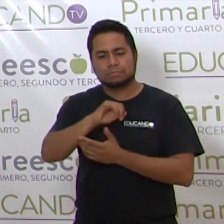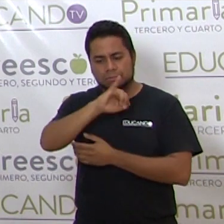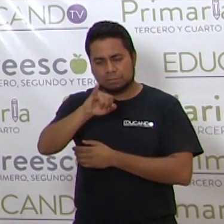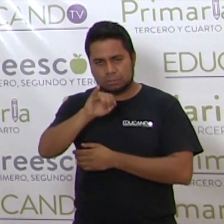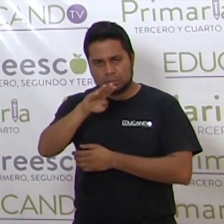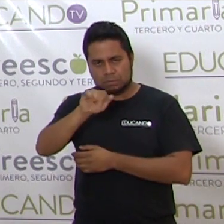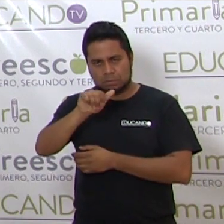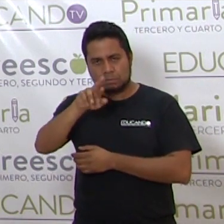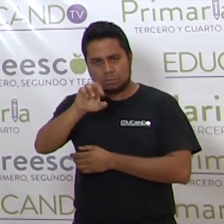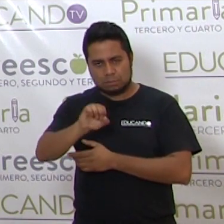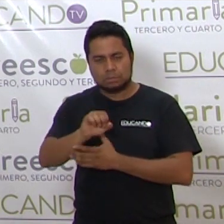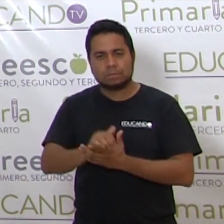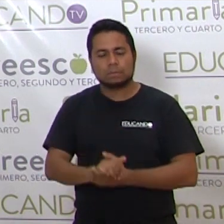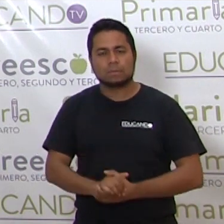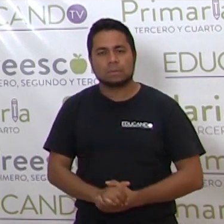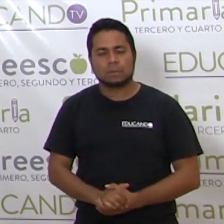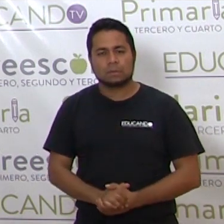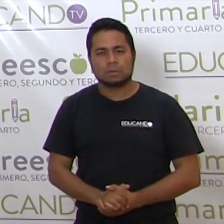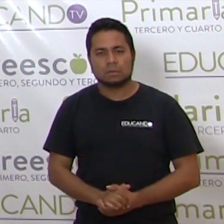varo